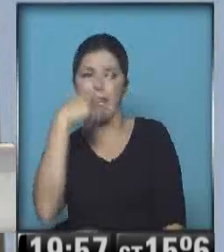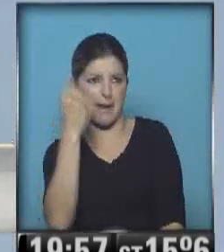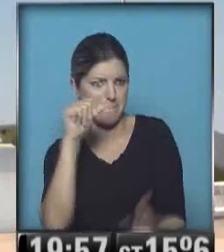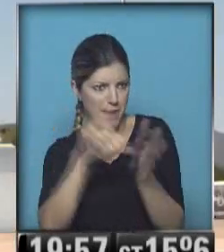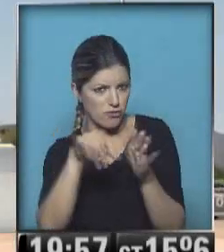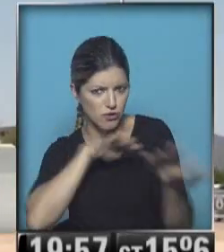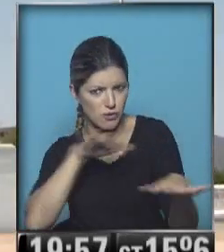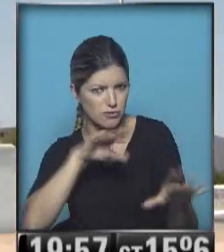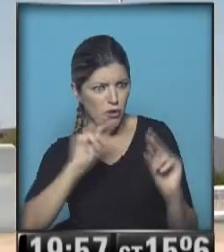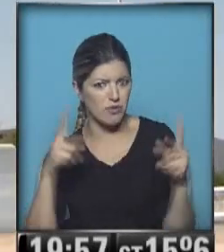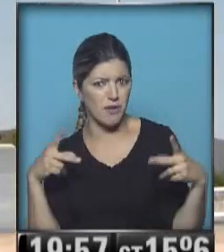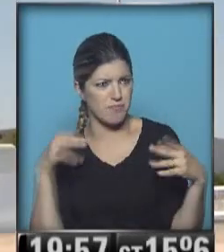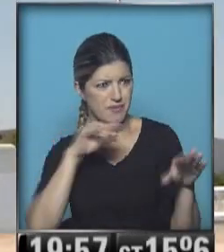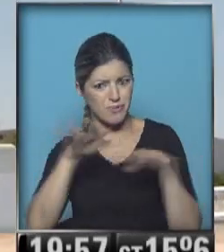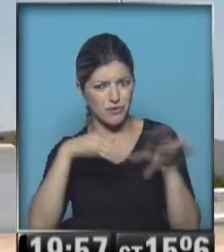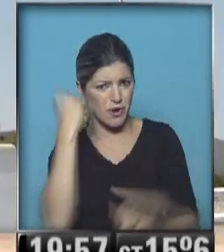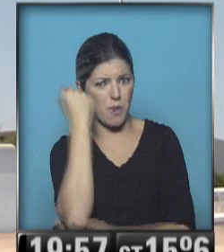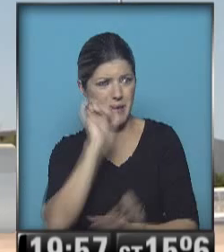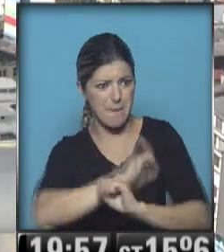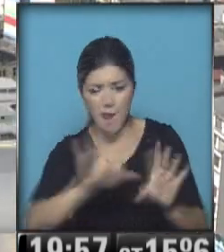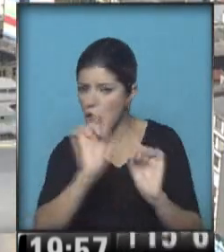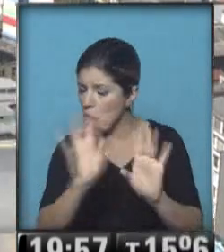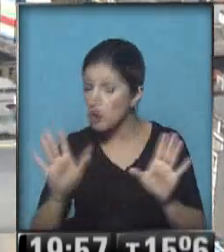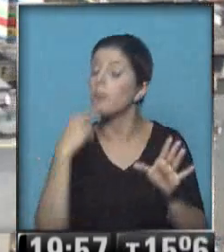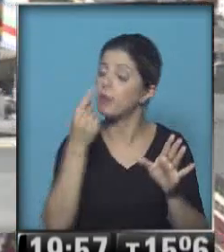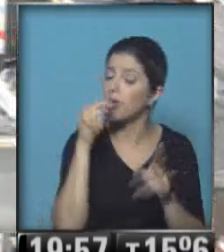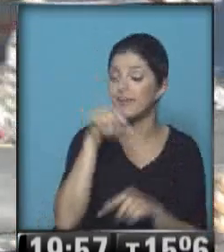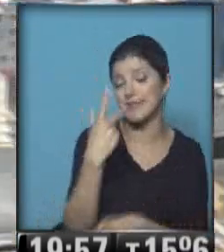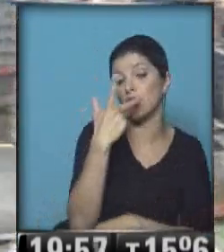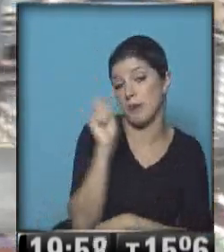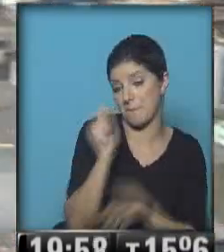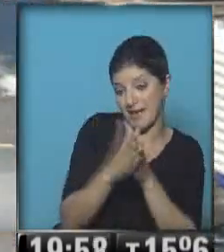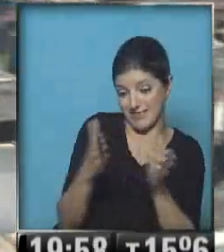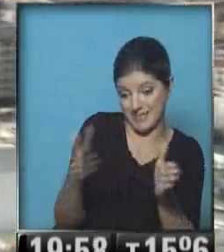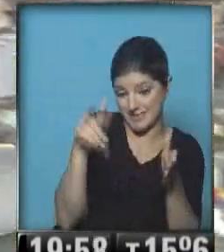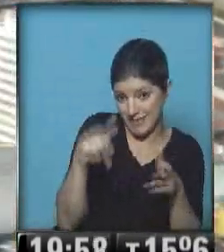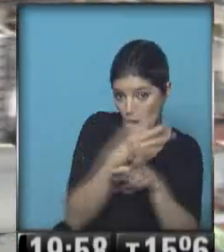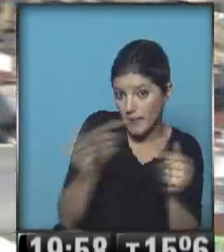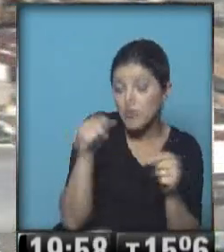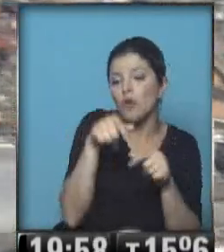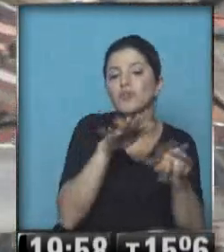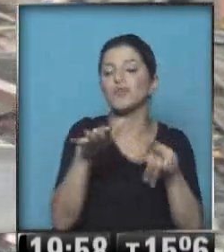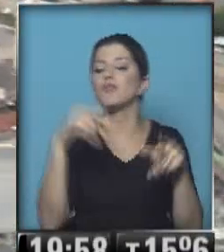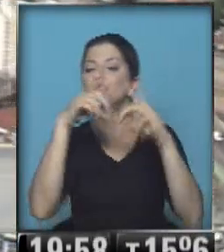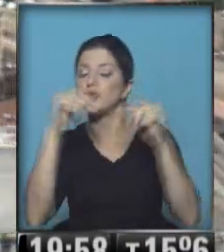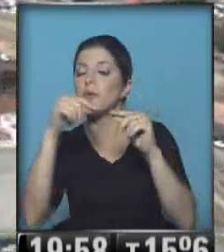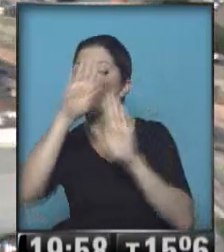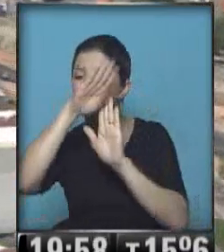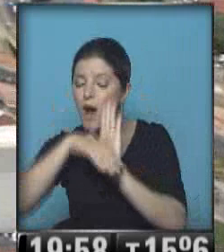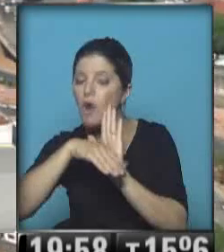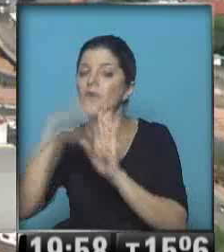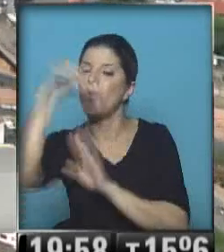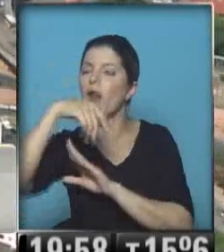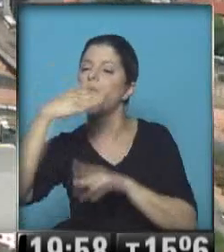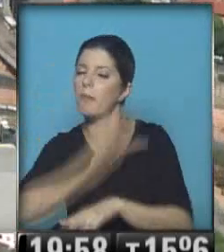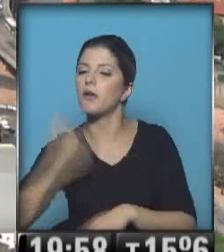enfrentando una recesión económica, aunque admitió que el resultado del trimestre se ubicó por debajo de lo esperado y que el gobierno tendrá que revisar sus